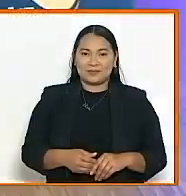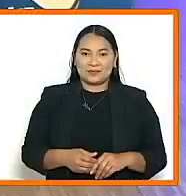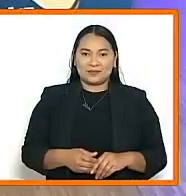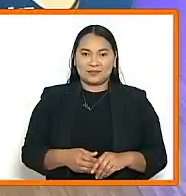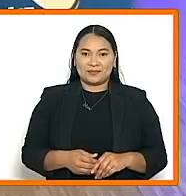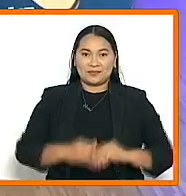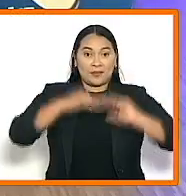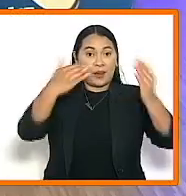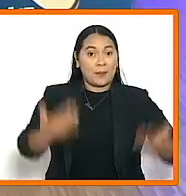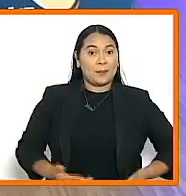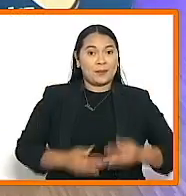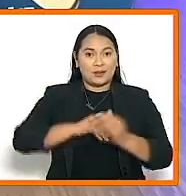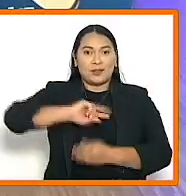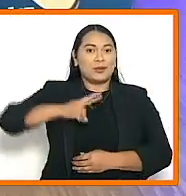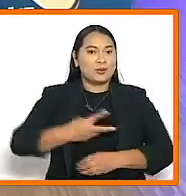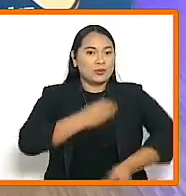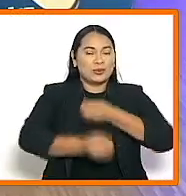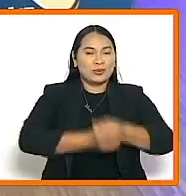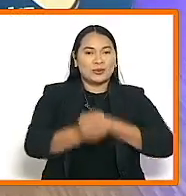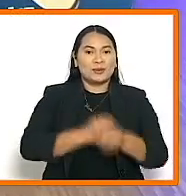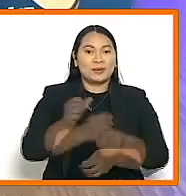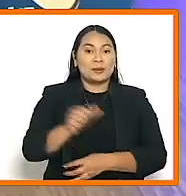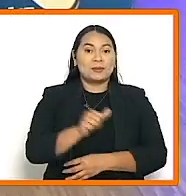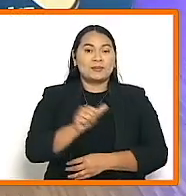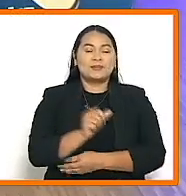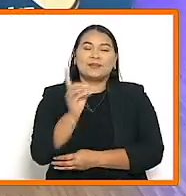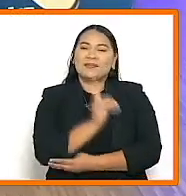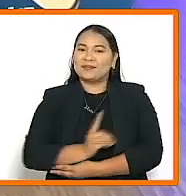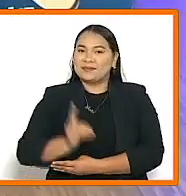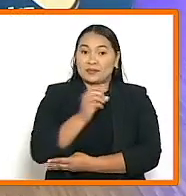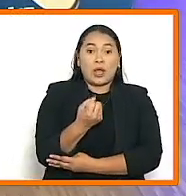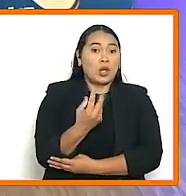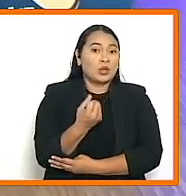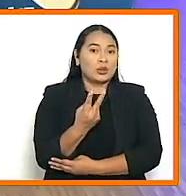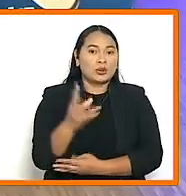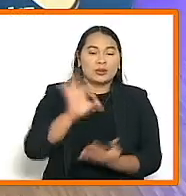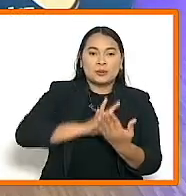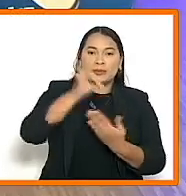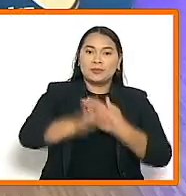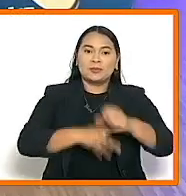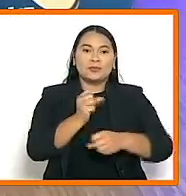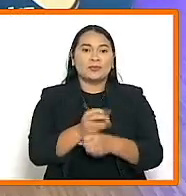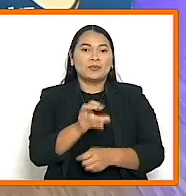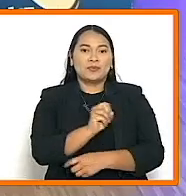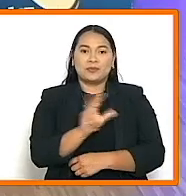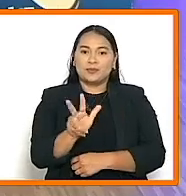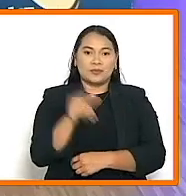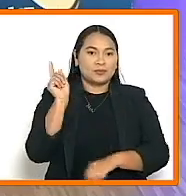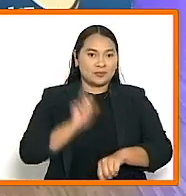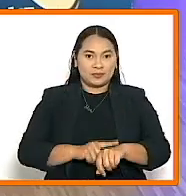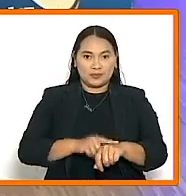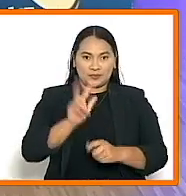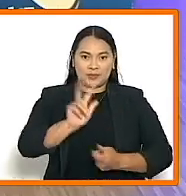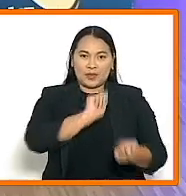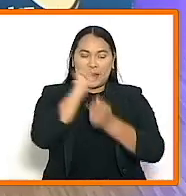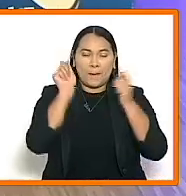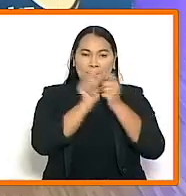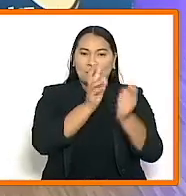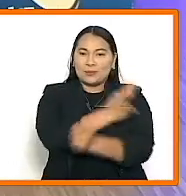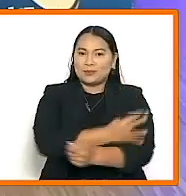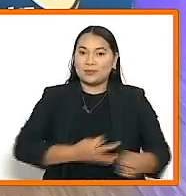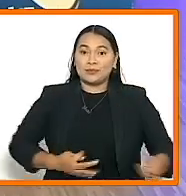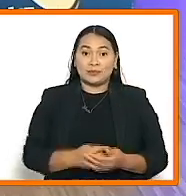Bienvenidos a nuestro segundo sorteo de hoy domingo 12 de febrero del año 2023 el reloj marca las 3 en punto de la tarde